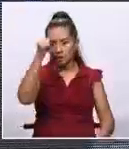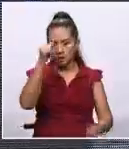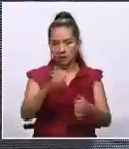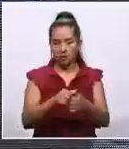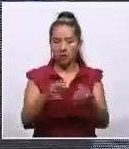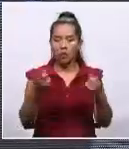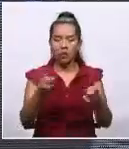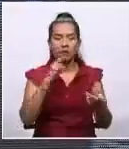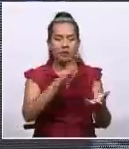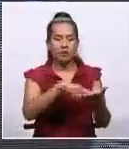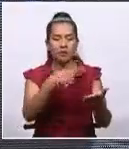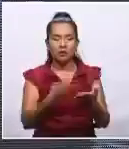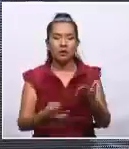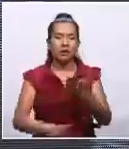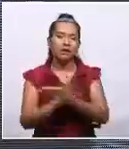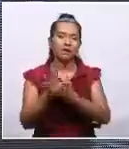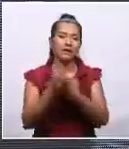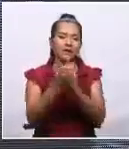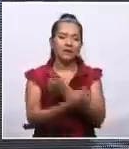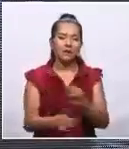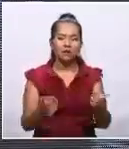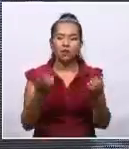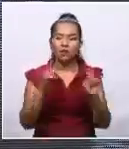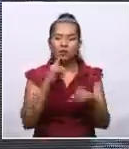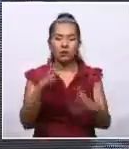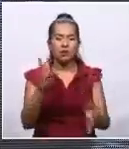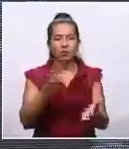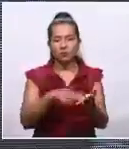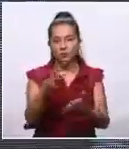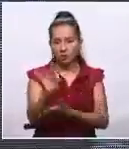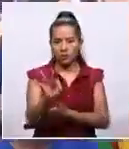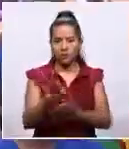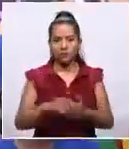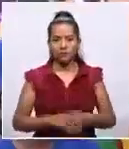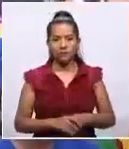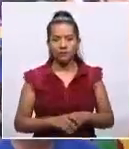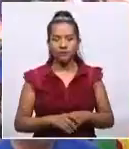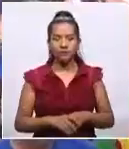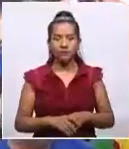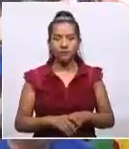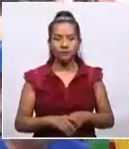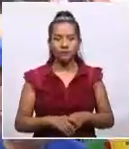en la defensa de la democracia durante el golpe de Estado de 2019.